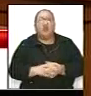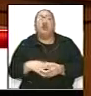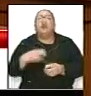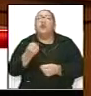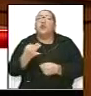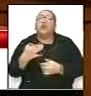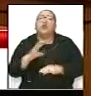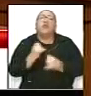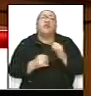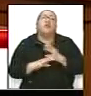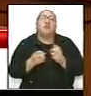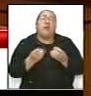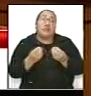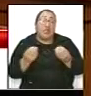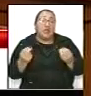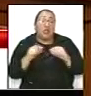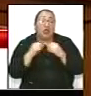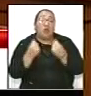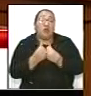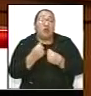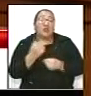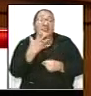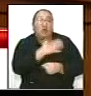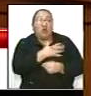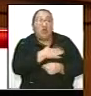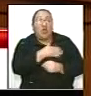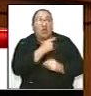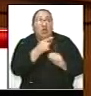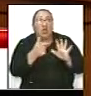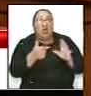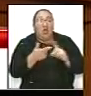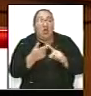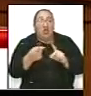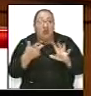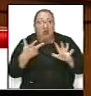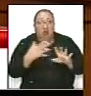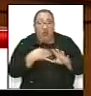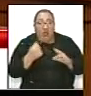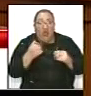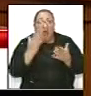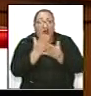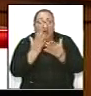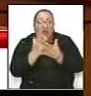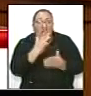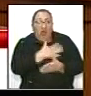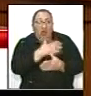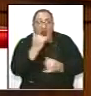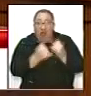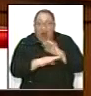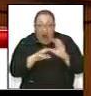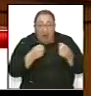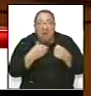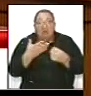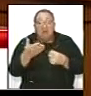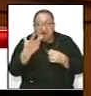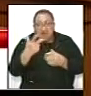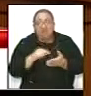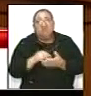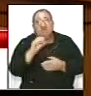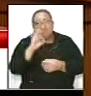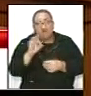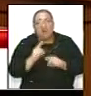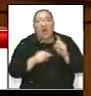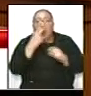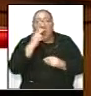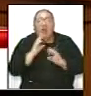educación secundaria en el grupo que va de 17 a 18 años de edad a nivel nacional, hemos tenido un incremento de 3 puntos